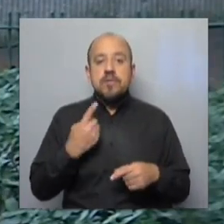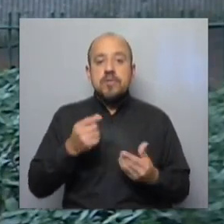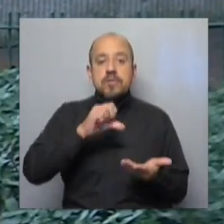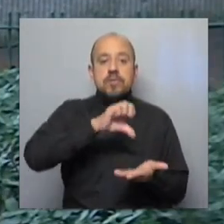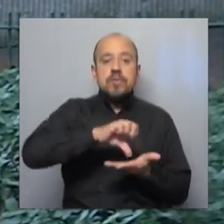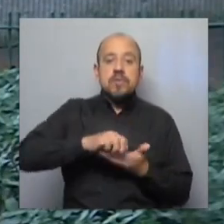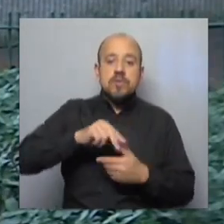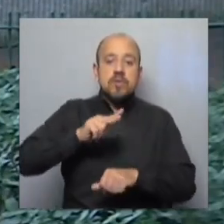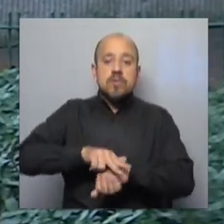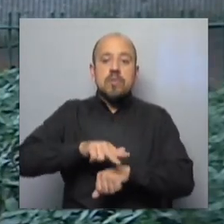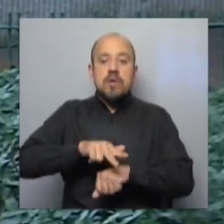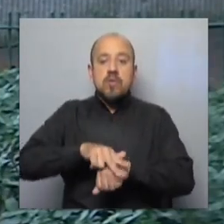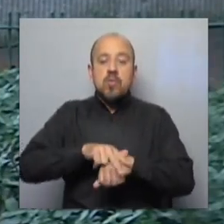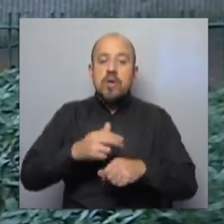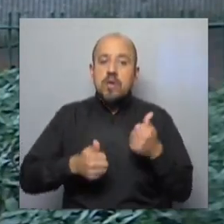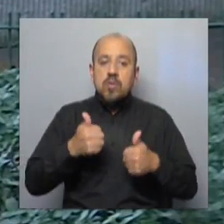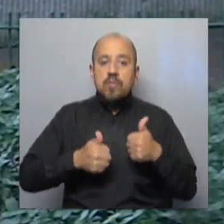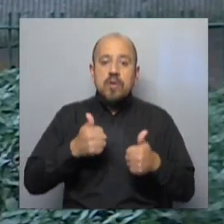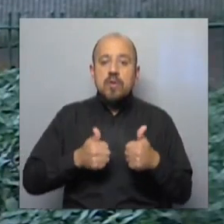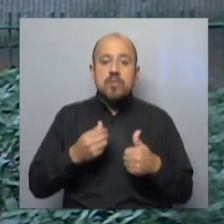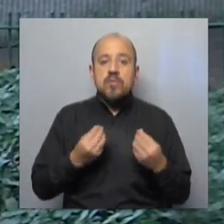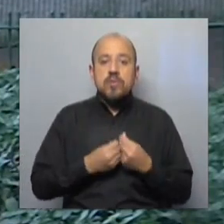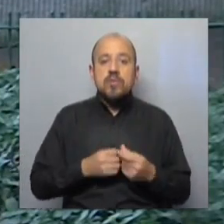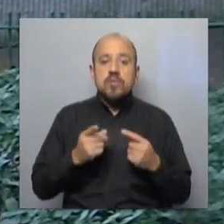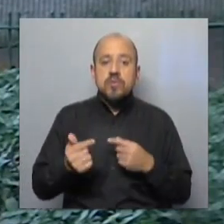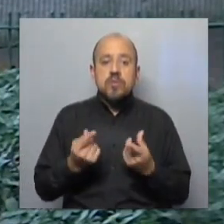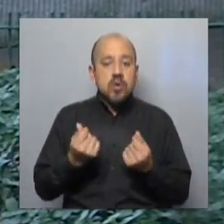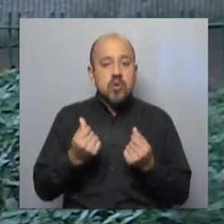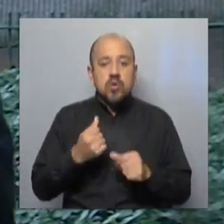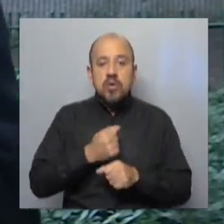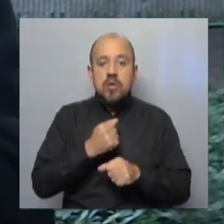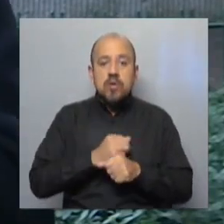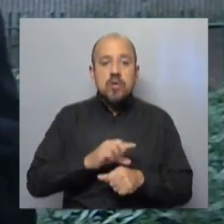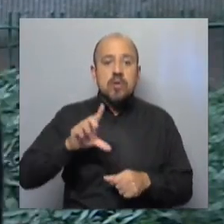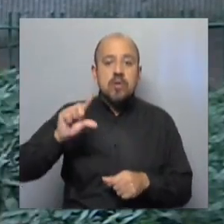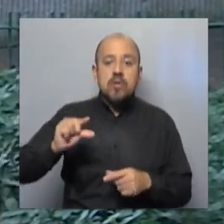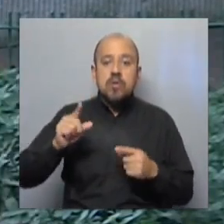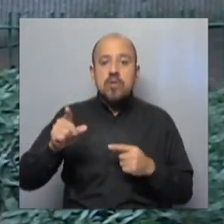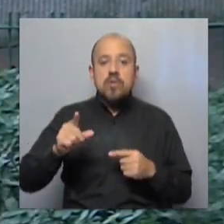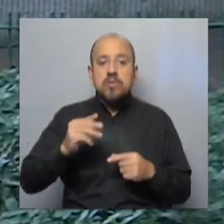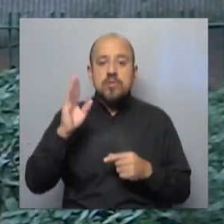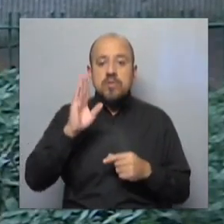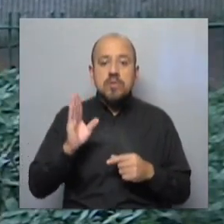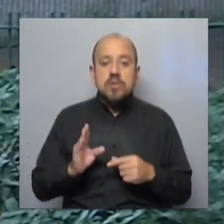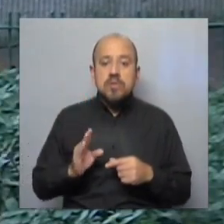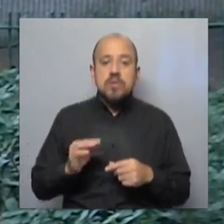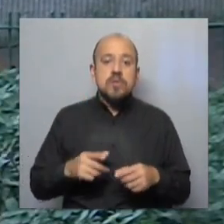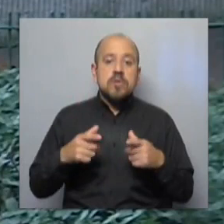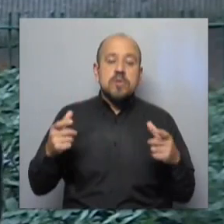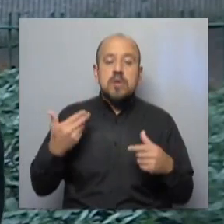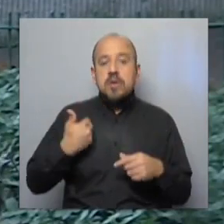paraguay es un país que nos compite fuertemente en esto tiene costos laborales más bajo que los nuestros en brasil por una cuestión de tamaño y